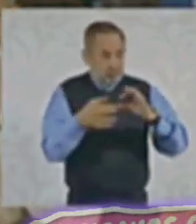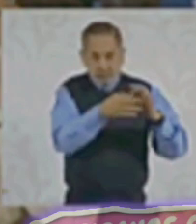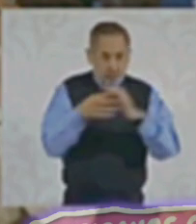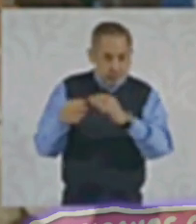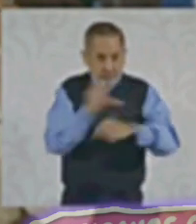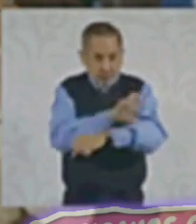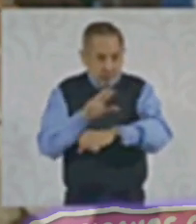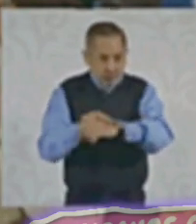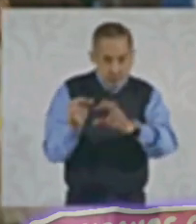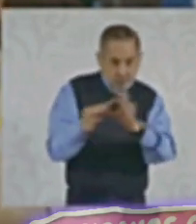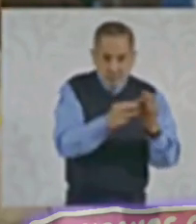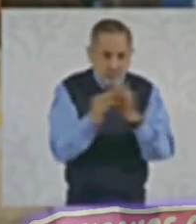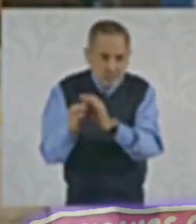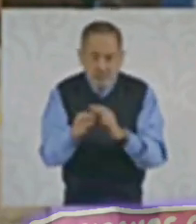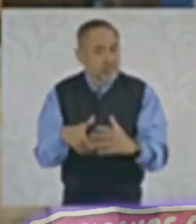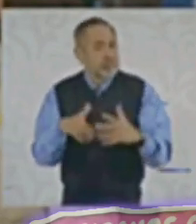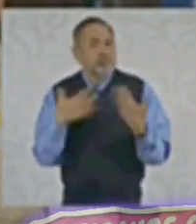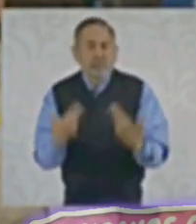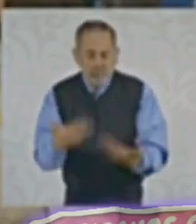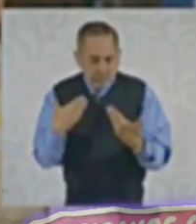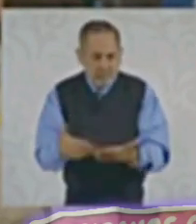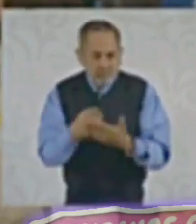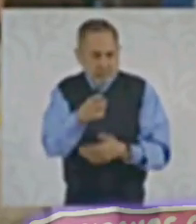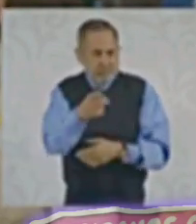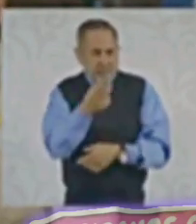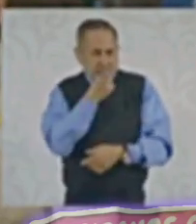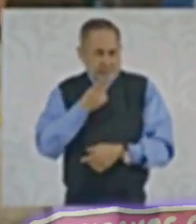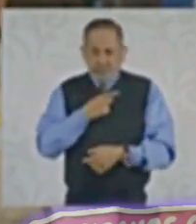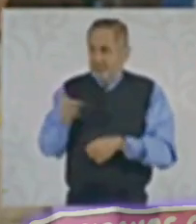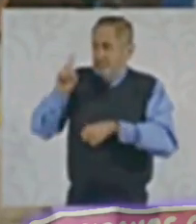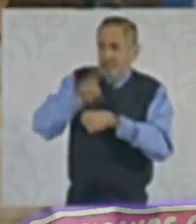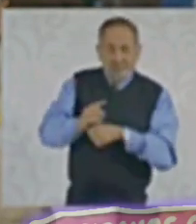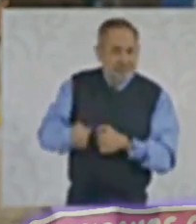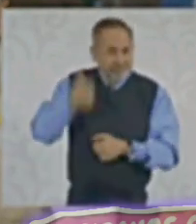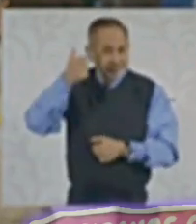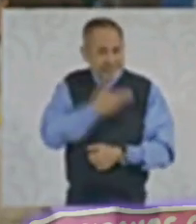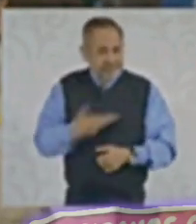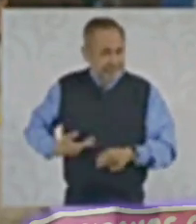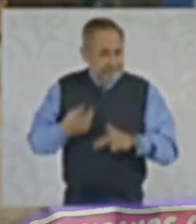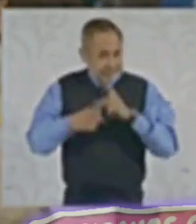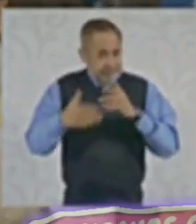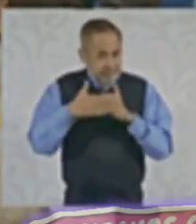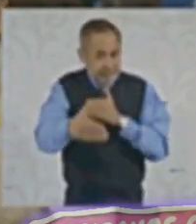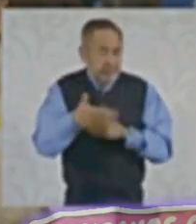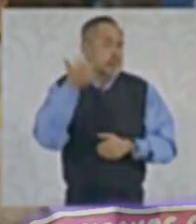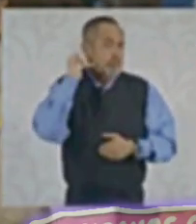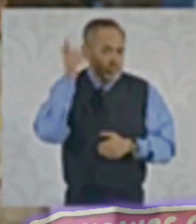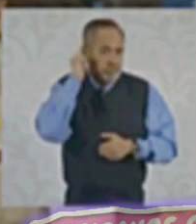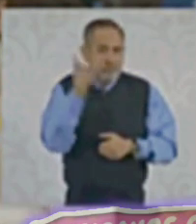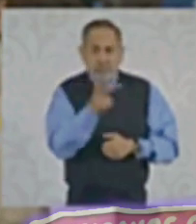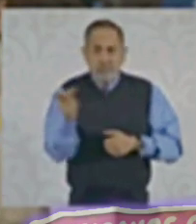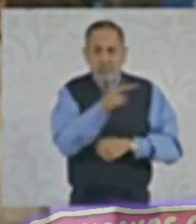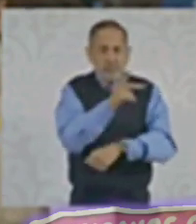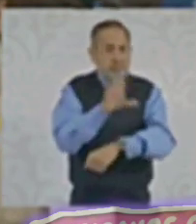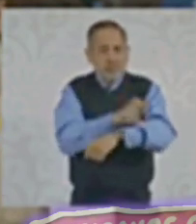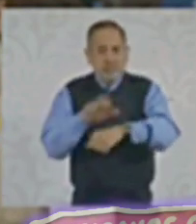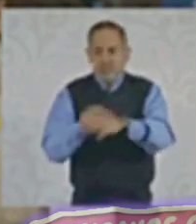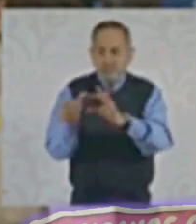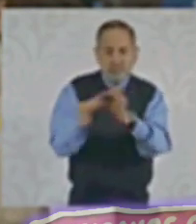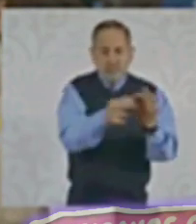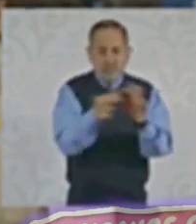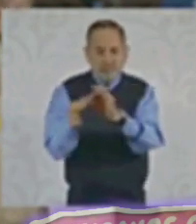como usted lo ha compartido desde el día 1, ojalá que exista también esta coordinación para poder dar seguimiento a